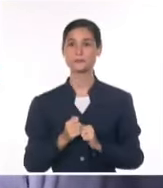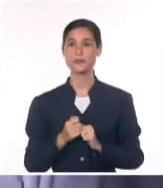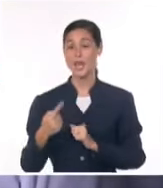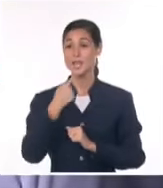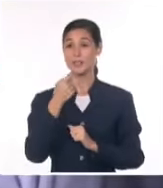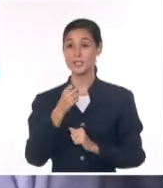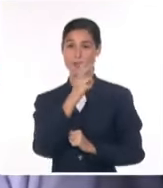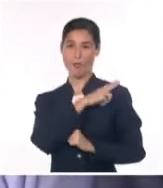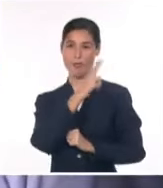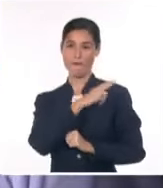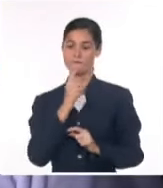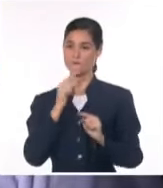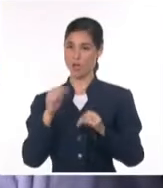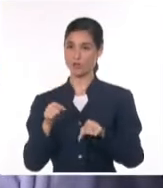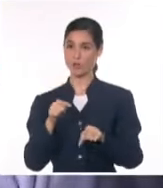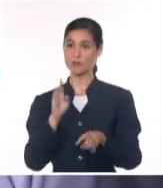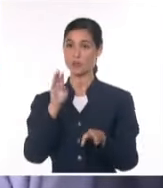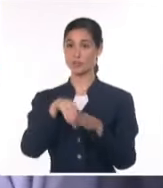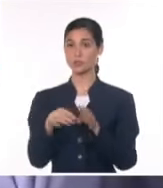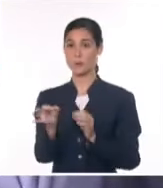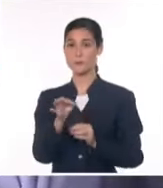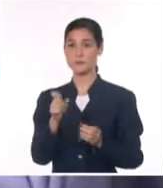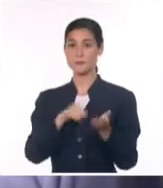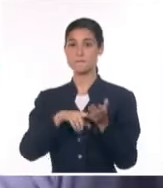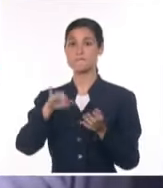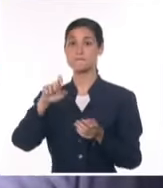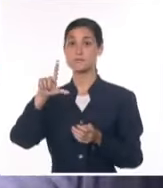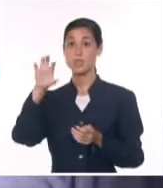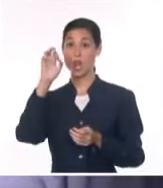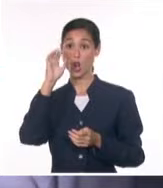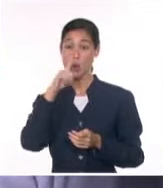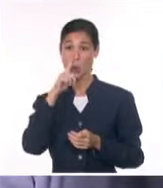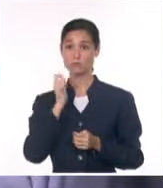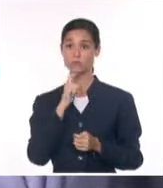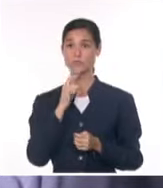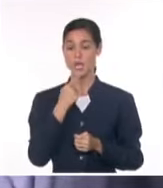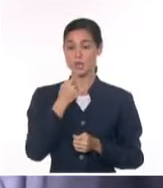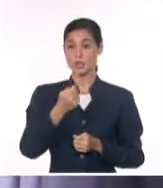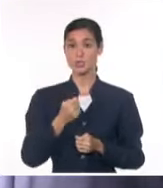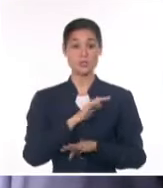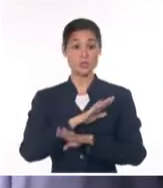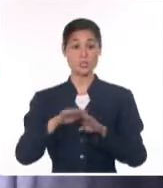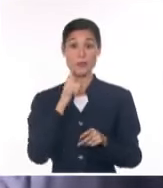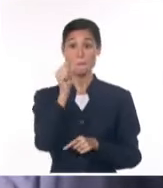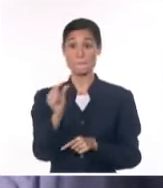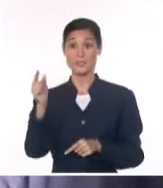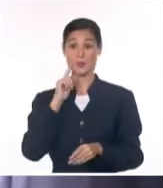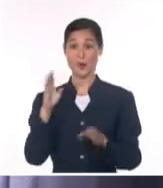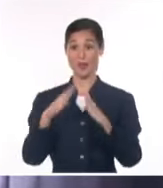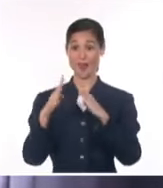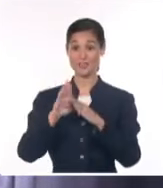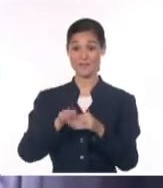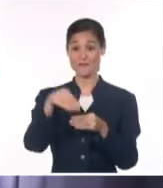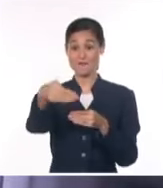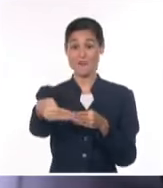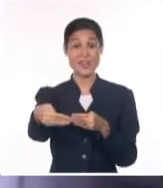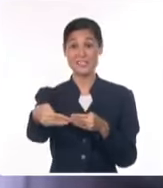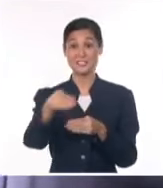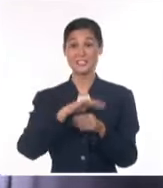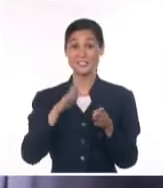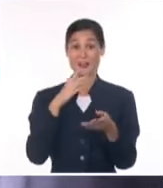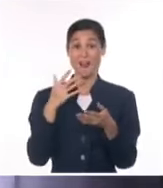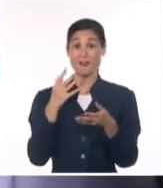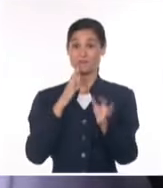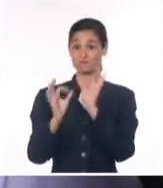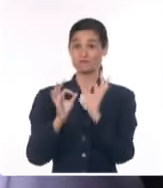tiene horas aquí en Pilón y nos dijo que habían personas fuera de los edificios que tenían miedo de entrar. Rápido nos movilizamos, cogimos espagueti,